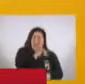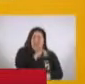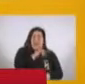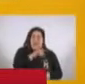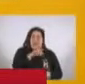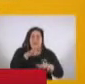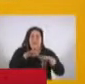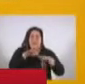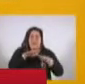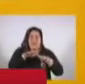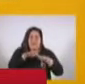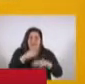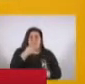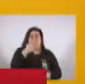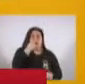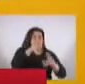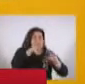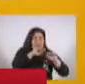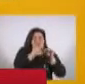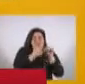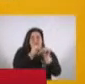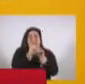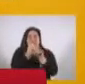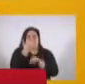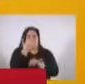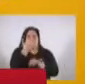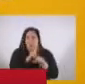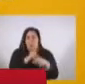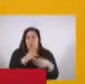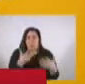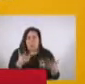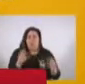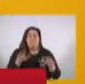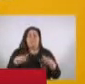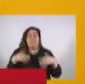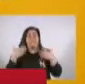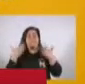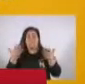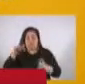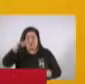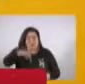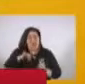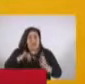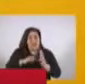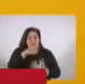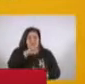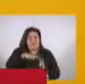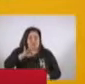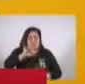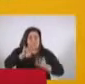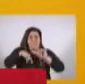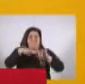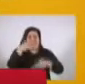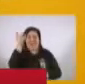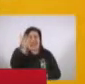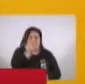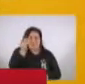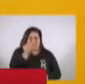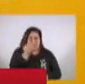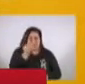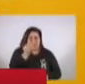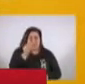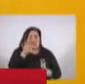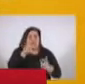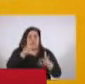actos de Milei, y esto es para seguir atentos. Hay gente que va de la provincia de Buenos Aires, el conurbano, gente que no vota a Milei porque es candidato en la ciudad, no es candidato